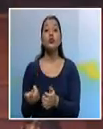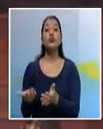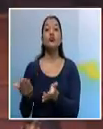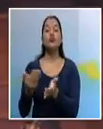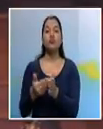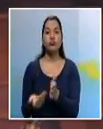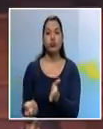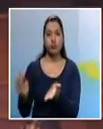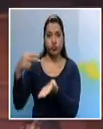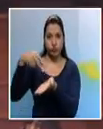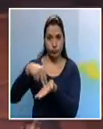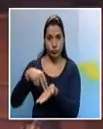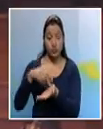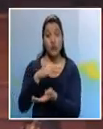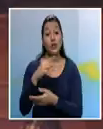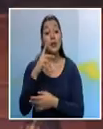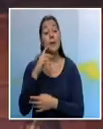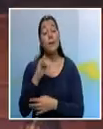Y por eso, hermanos,